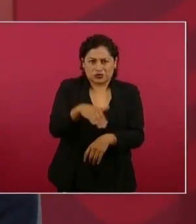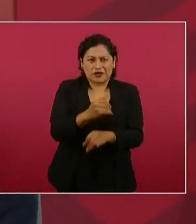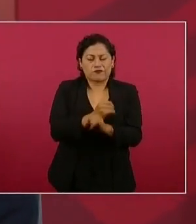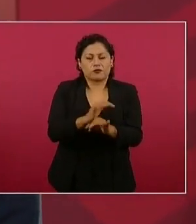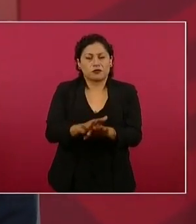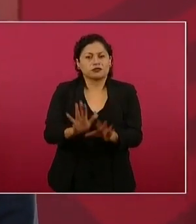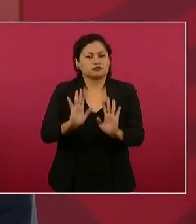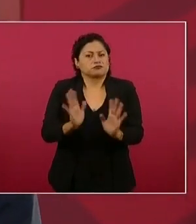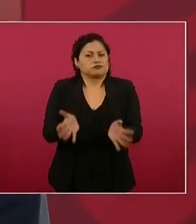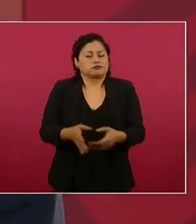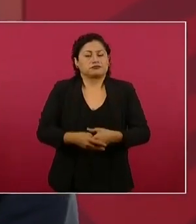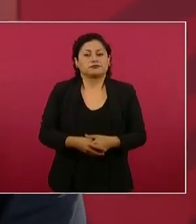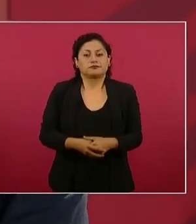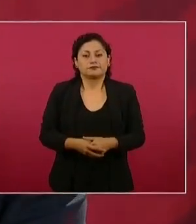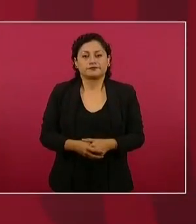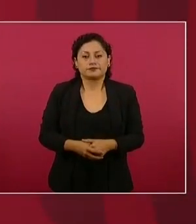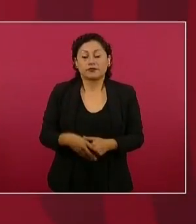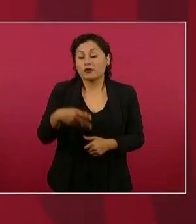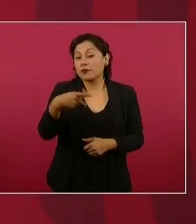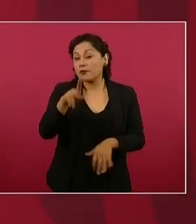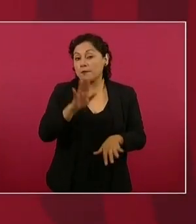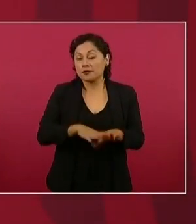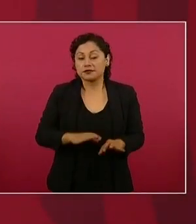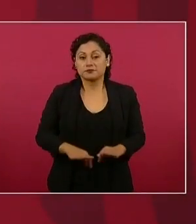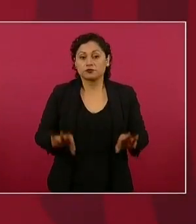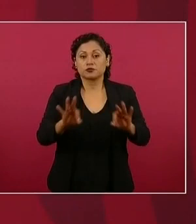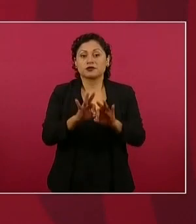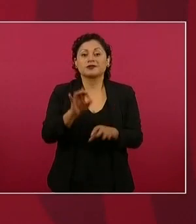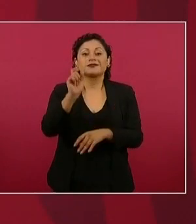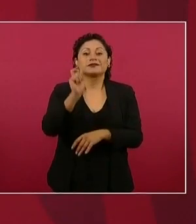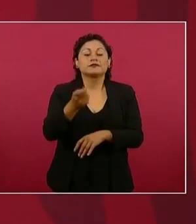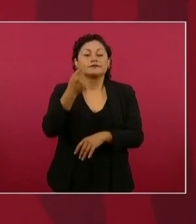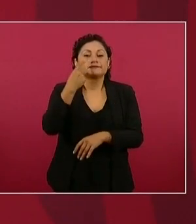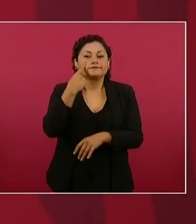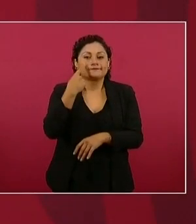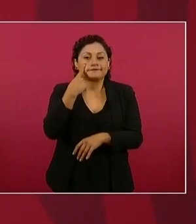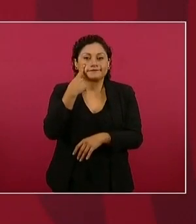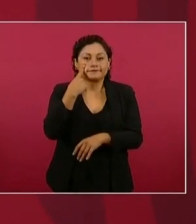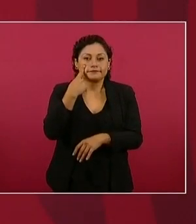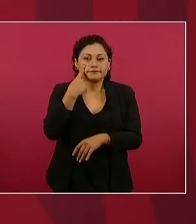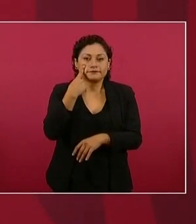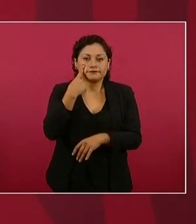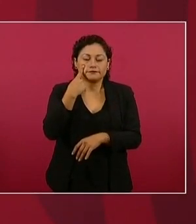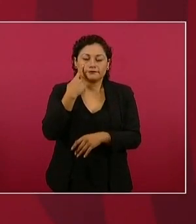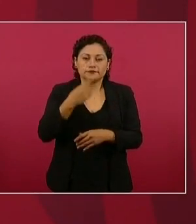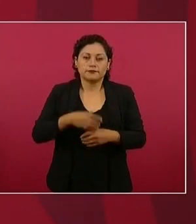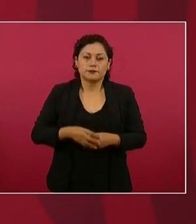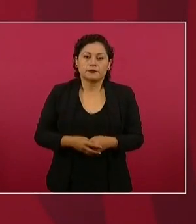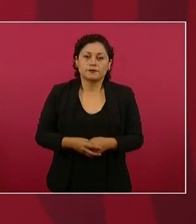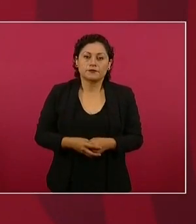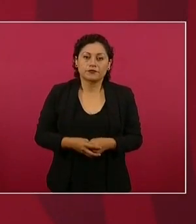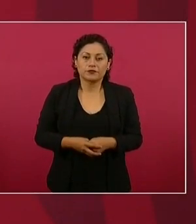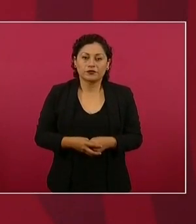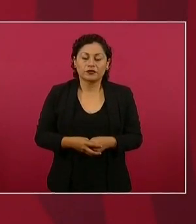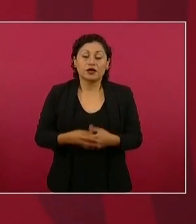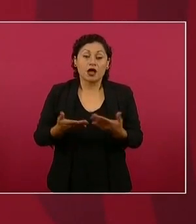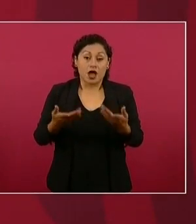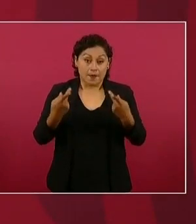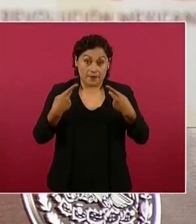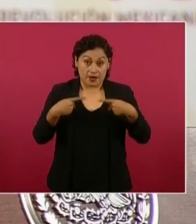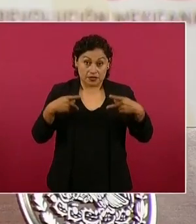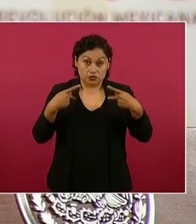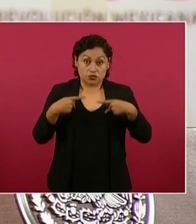más importa es que se sientan